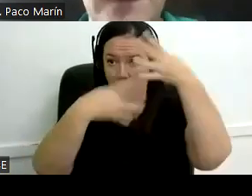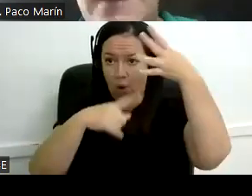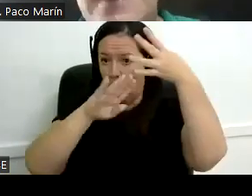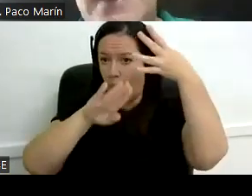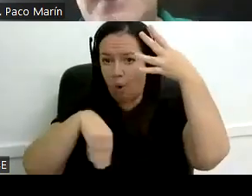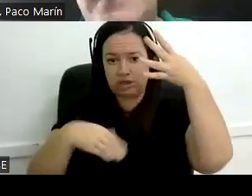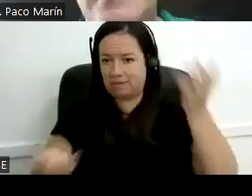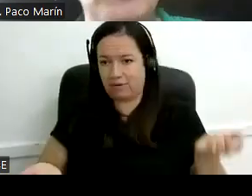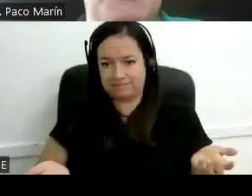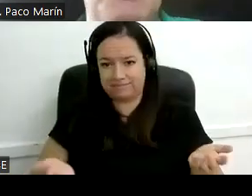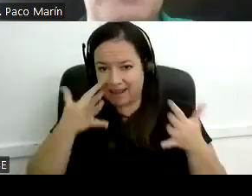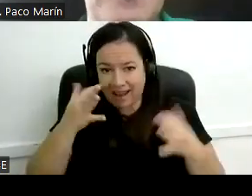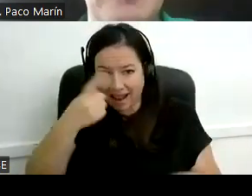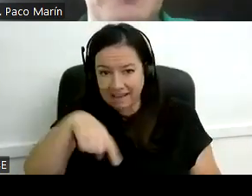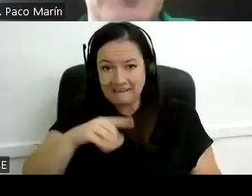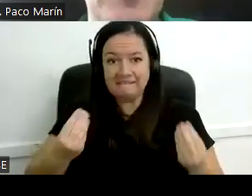Es decir,